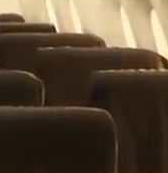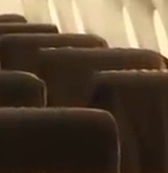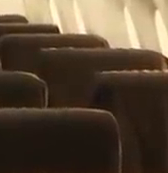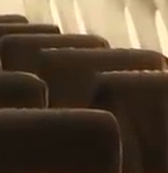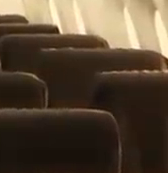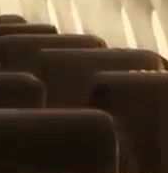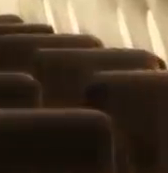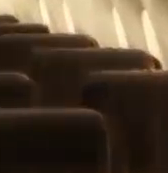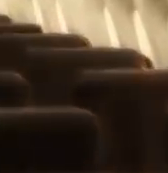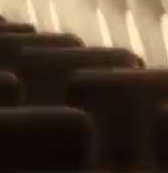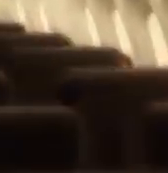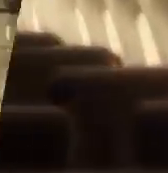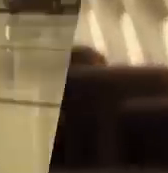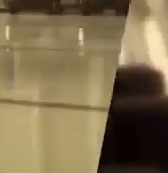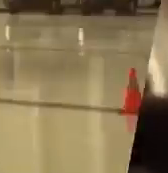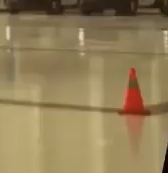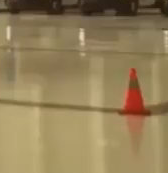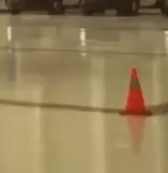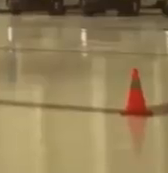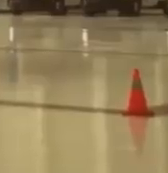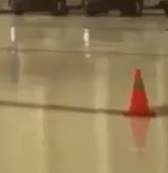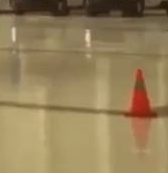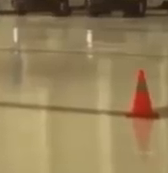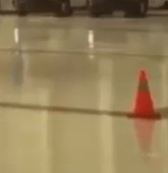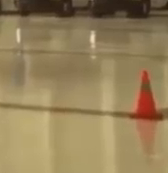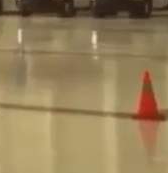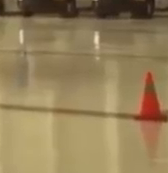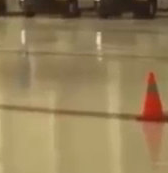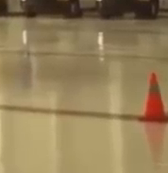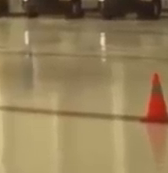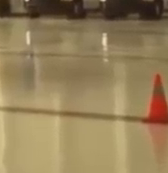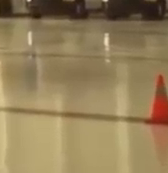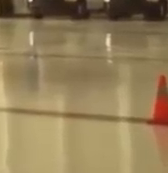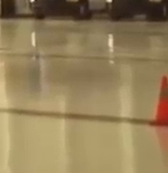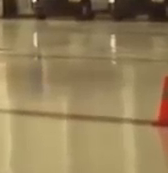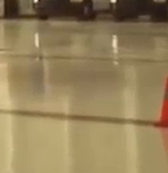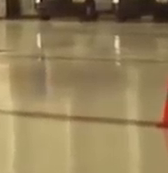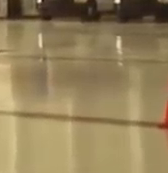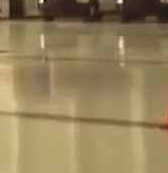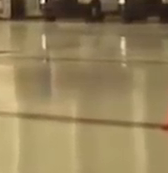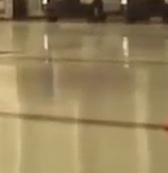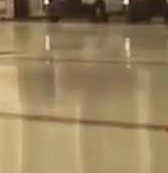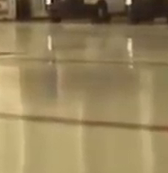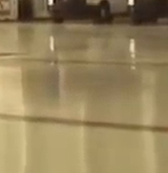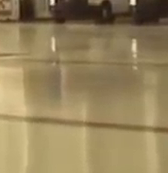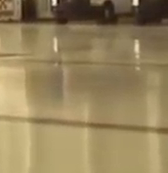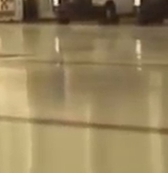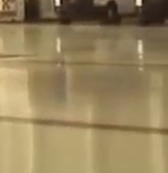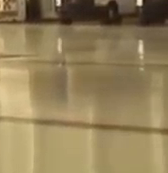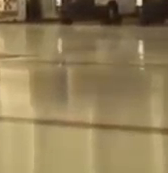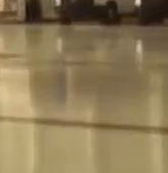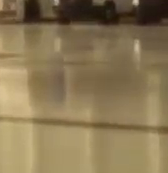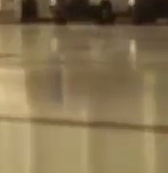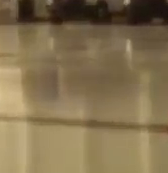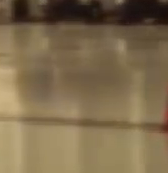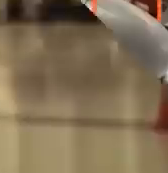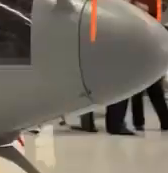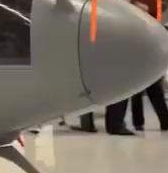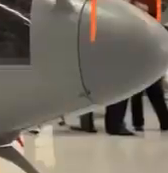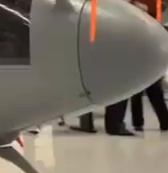e identificación de alternativas para su comercialización en el proceso previo a la venta del